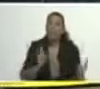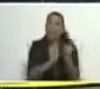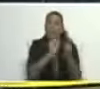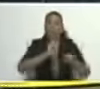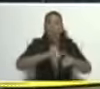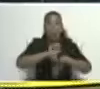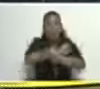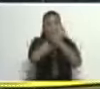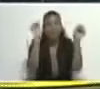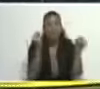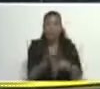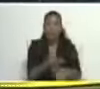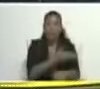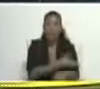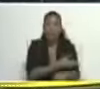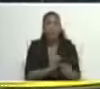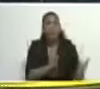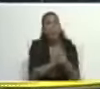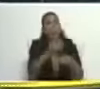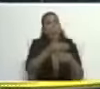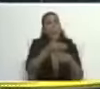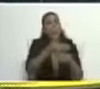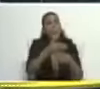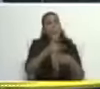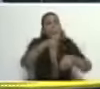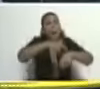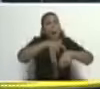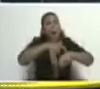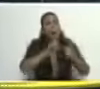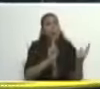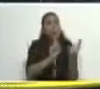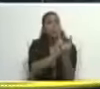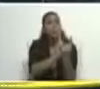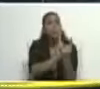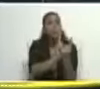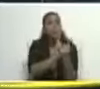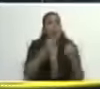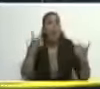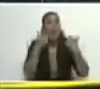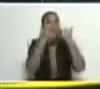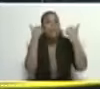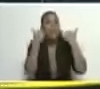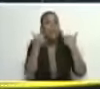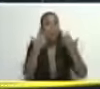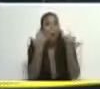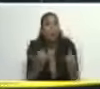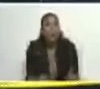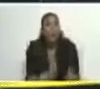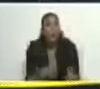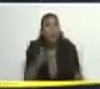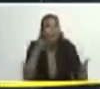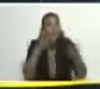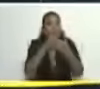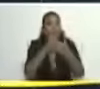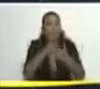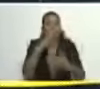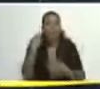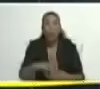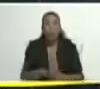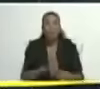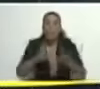mañana, donde usted compartió los retos actuales de